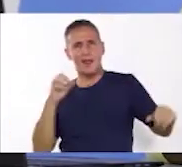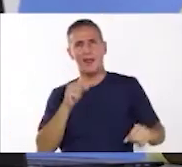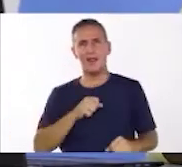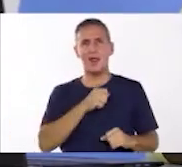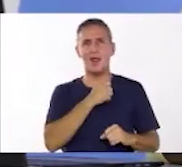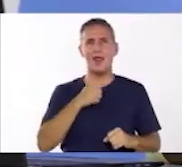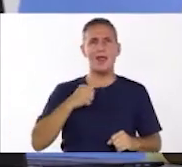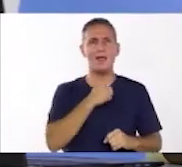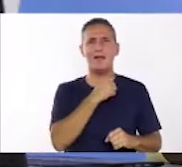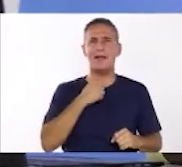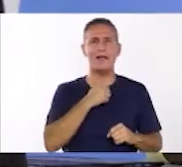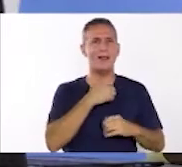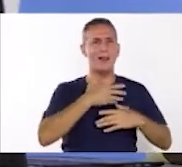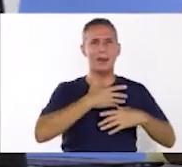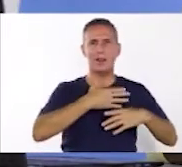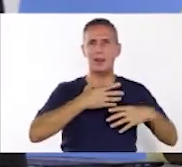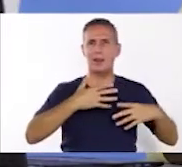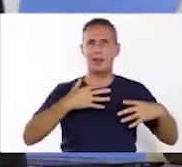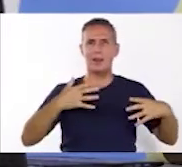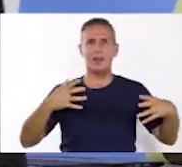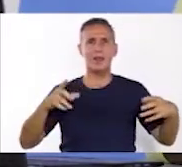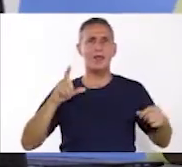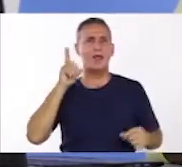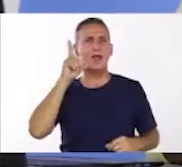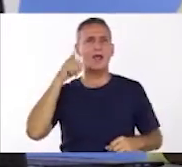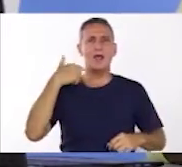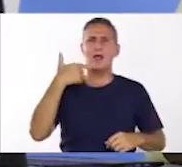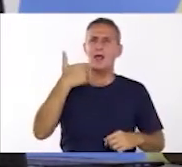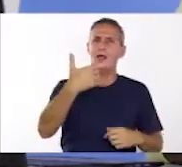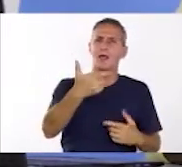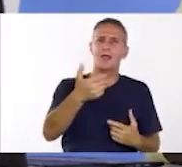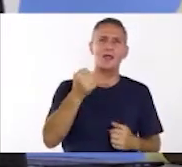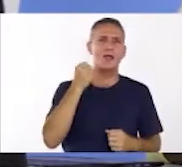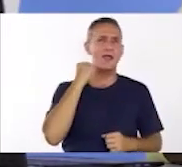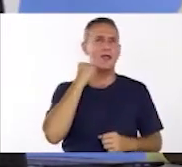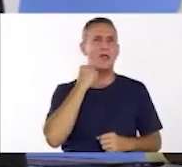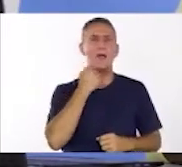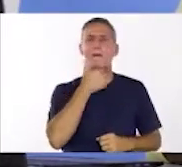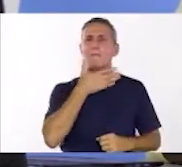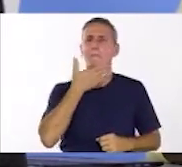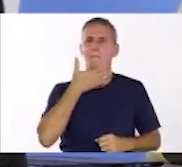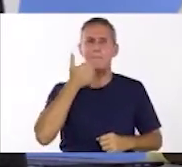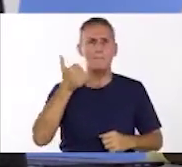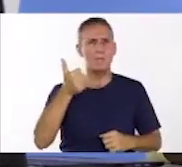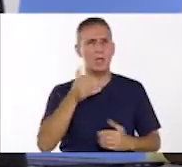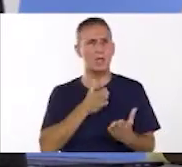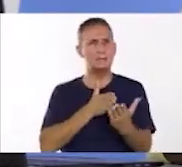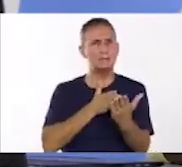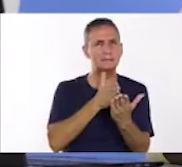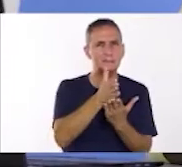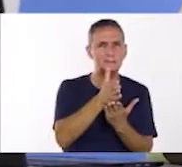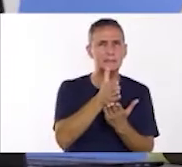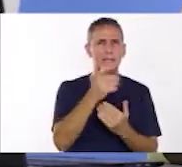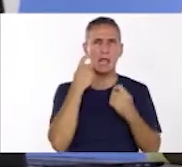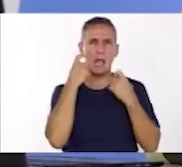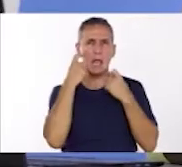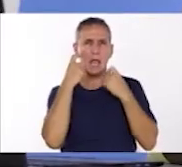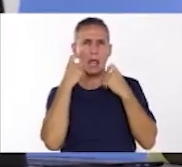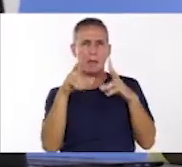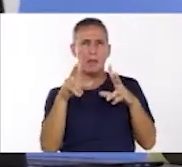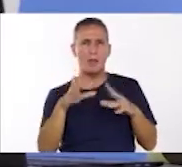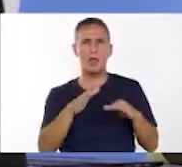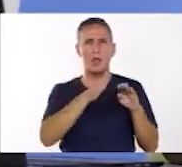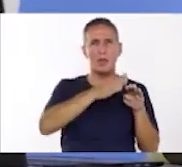ámbito melódico y armónico con un lenguaje más coloquial, directo, vital,